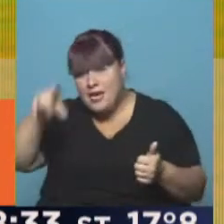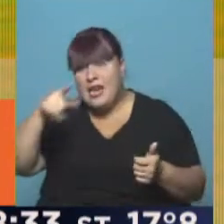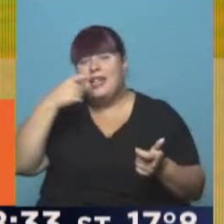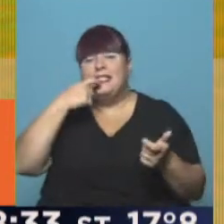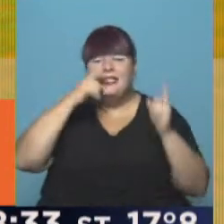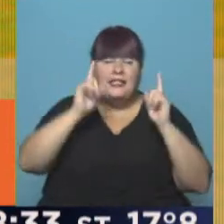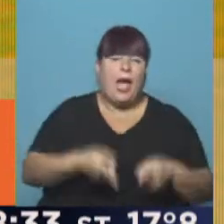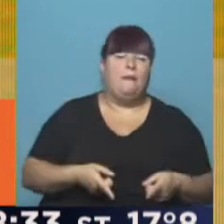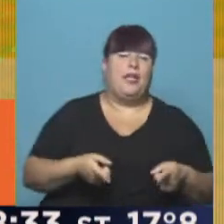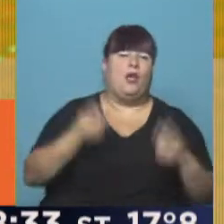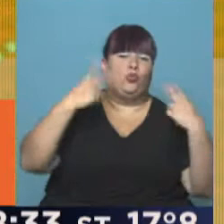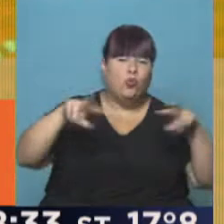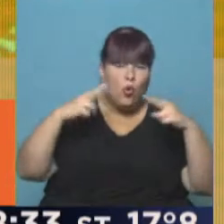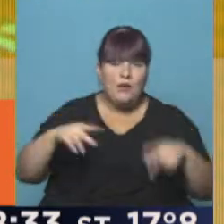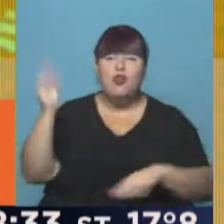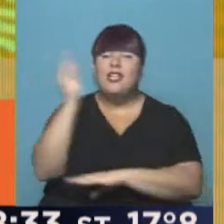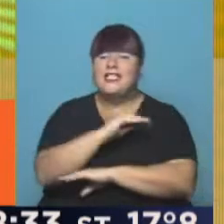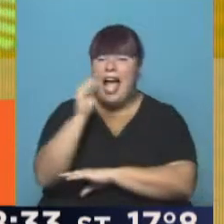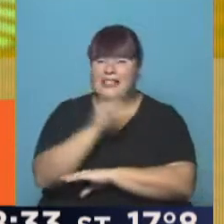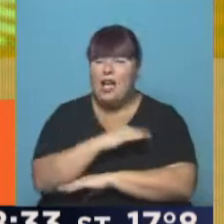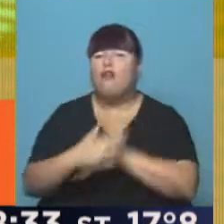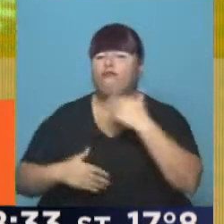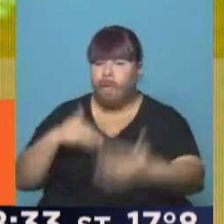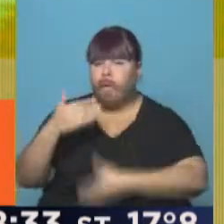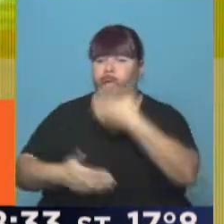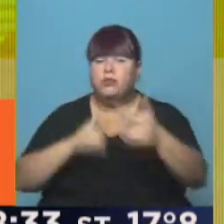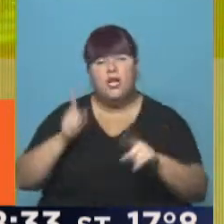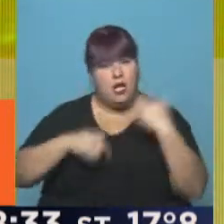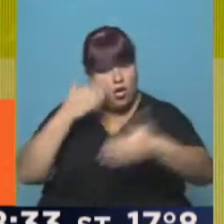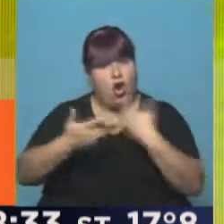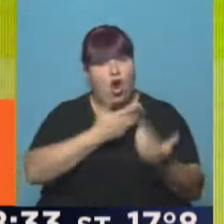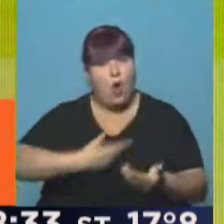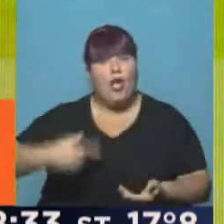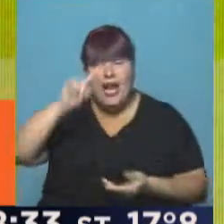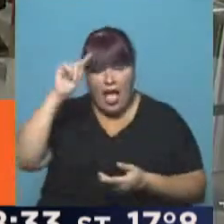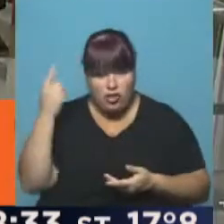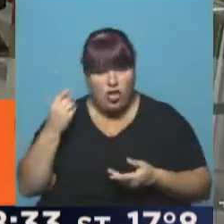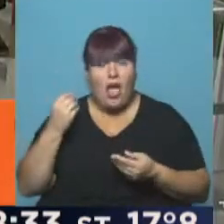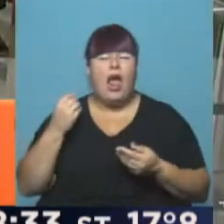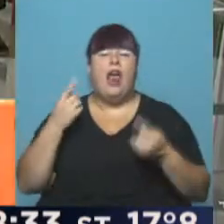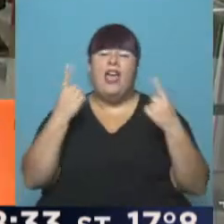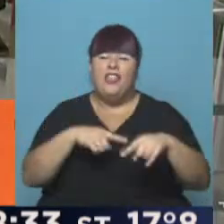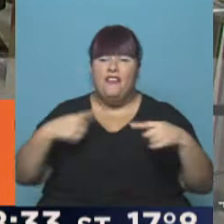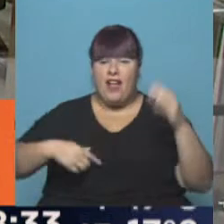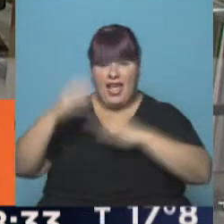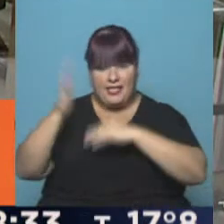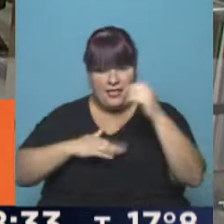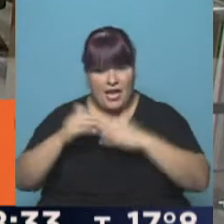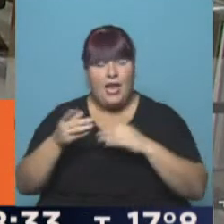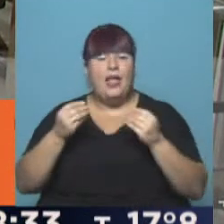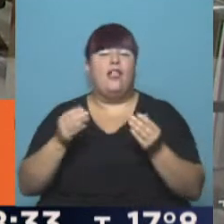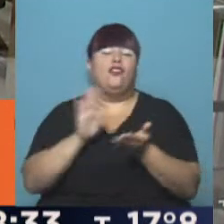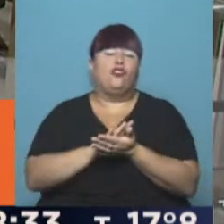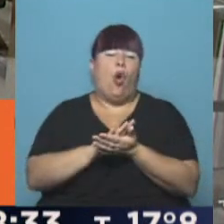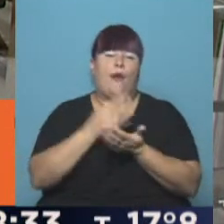pasa con la política turística santacruz está avanzando y además está avanzando el gobierno nacional con varias obras desde el